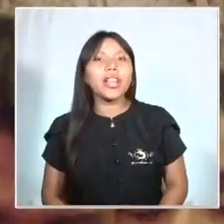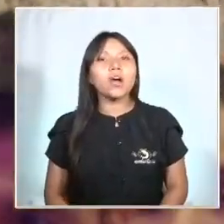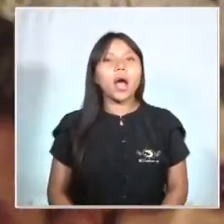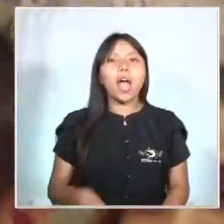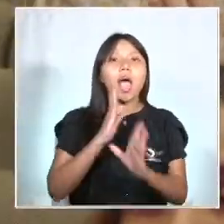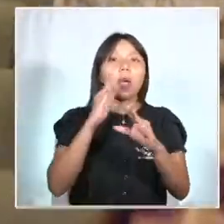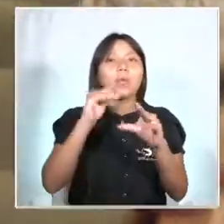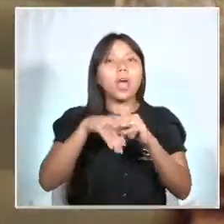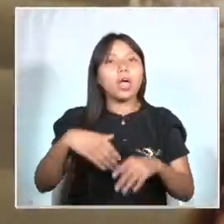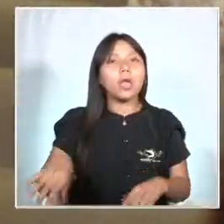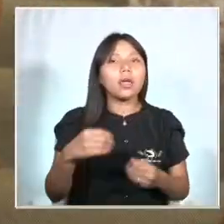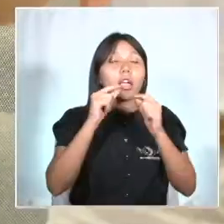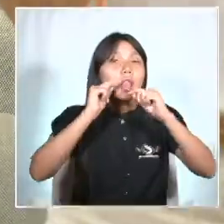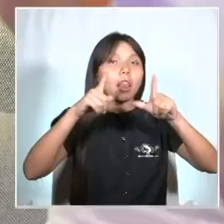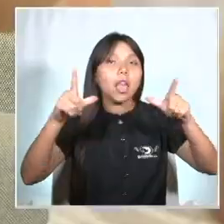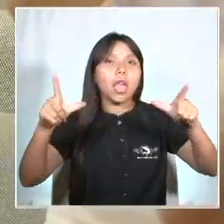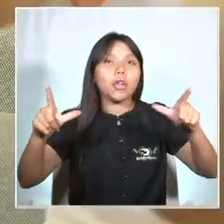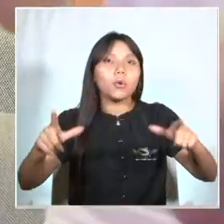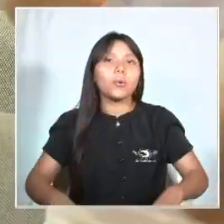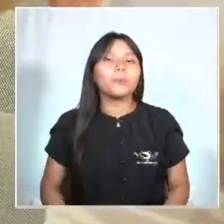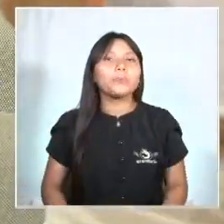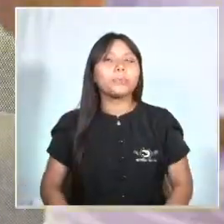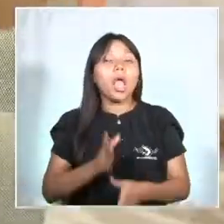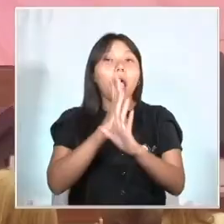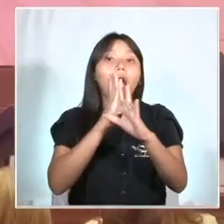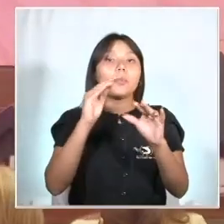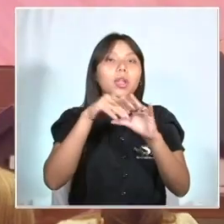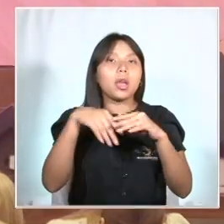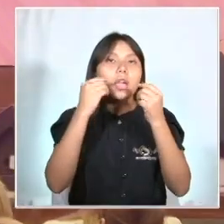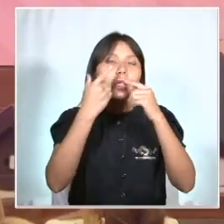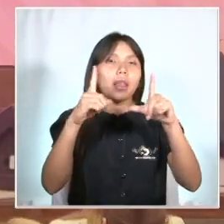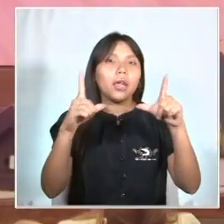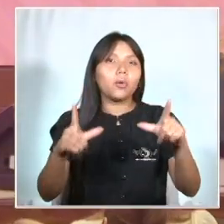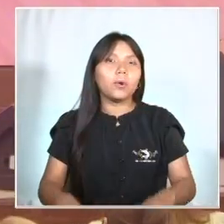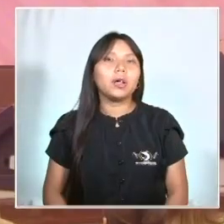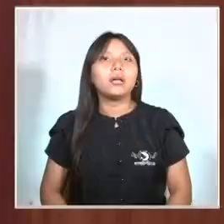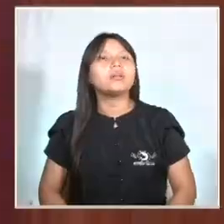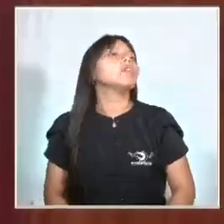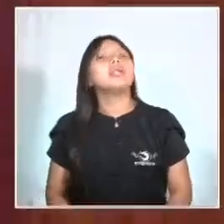Tiene ni acá, presene ni ando, robra, tierra, bra, bra, que todo.